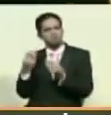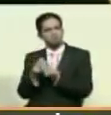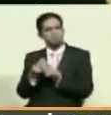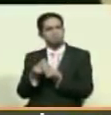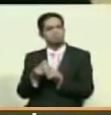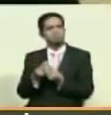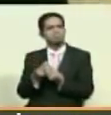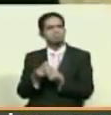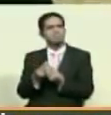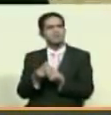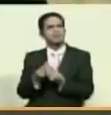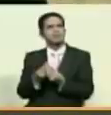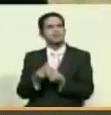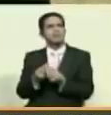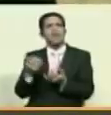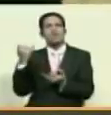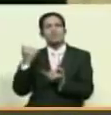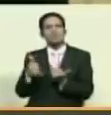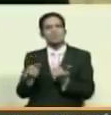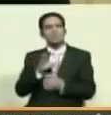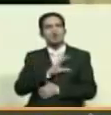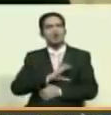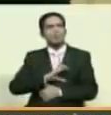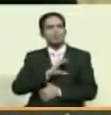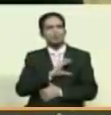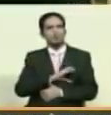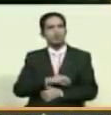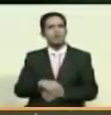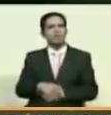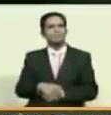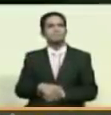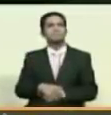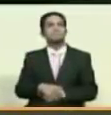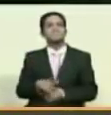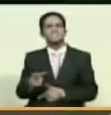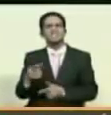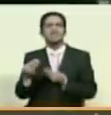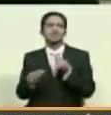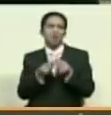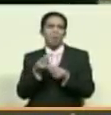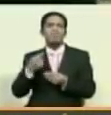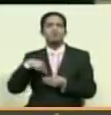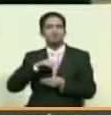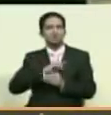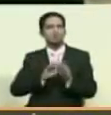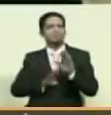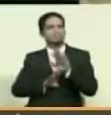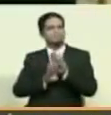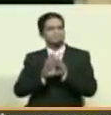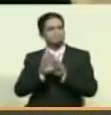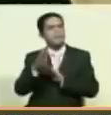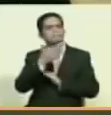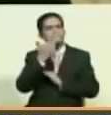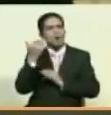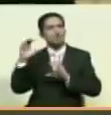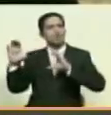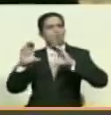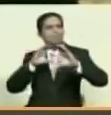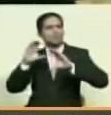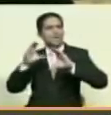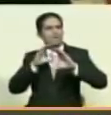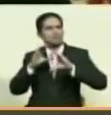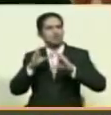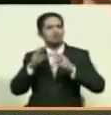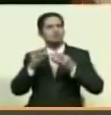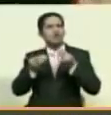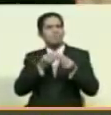sobre todo con el último alto comisionado saliente, afortunadamente, y cómo podemos nosotros mejorar la comunicación, los canales de